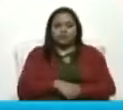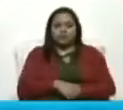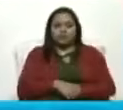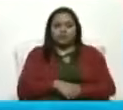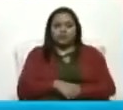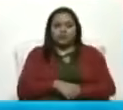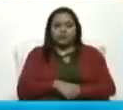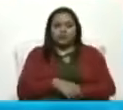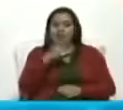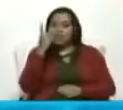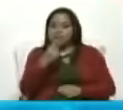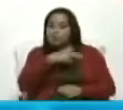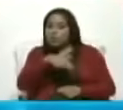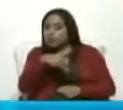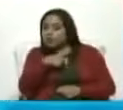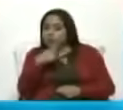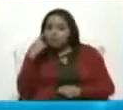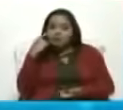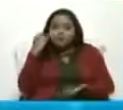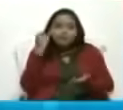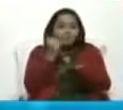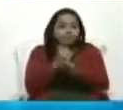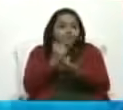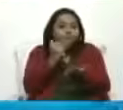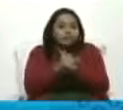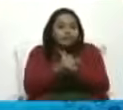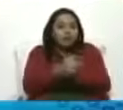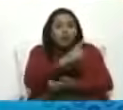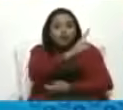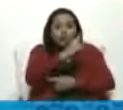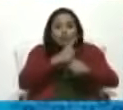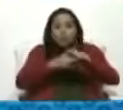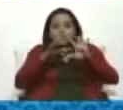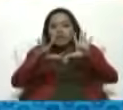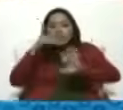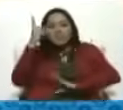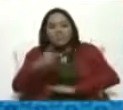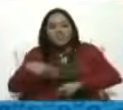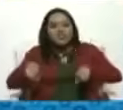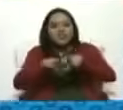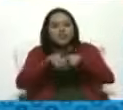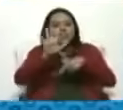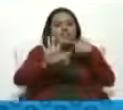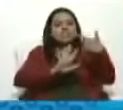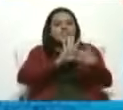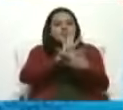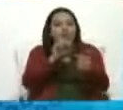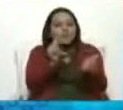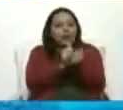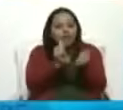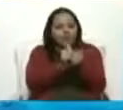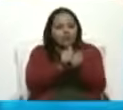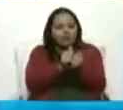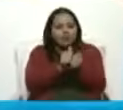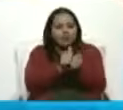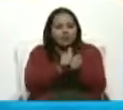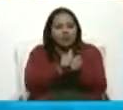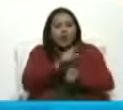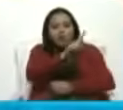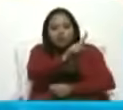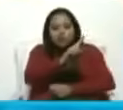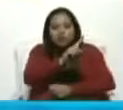Así tenemos que ser. El 1x10 tienen que ser nuestras 5 piedras. El